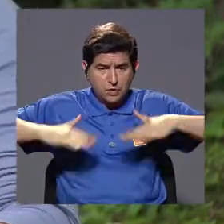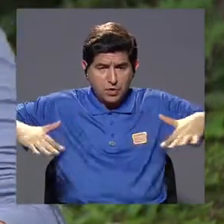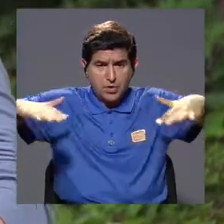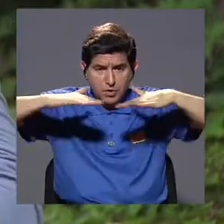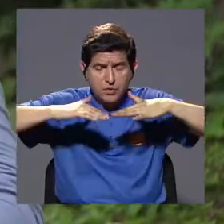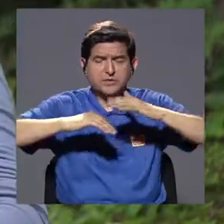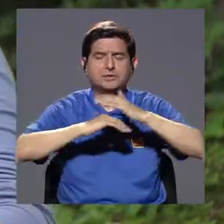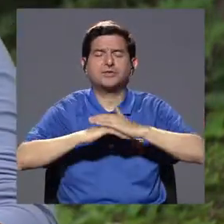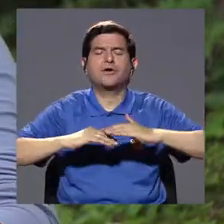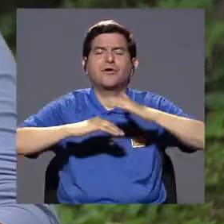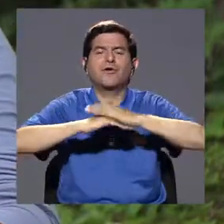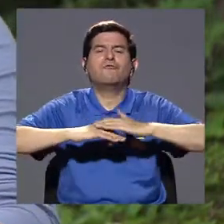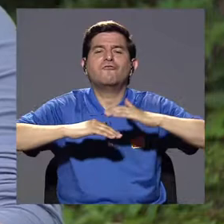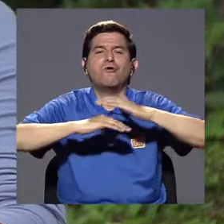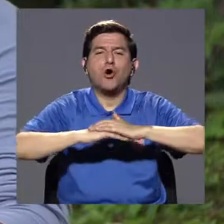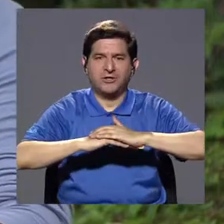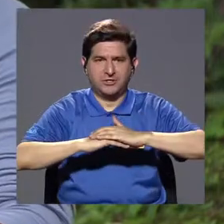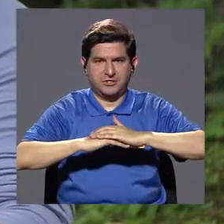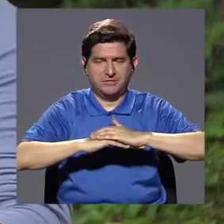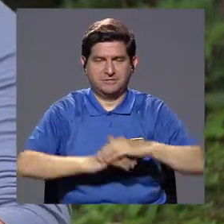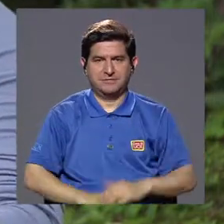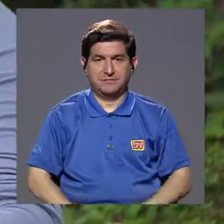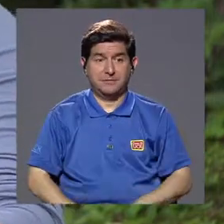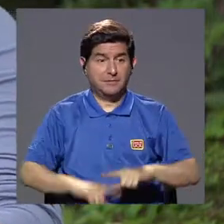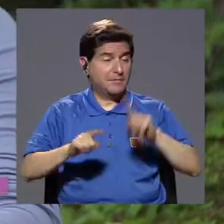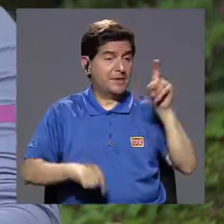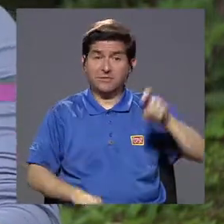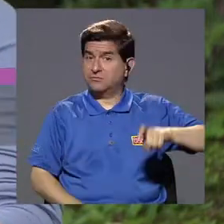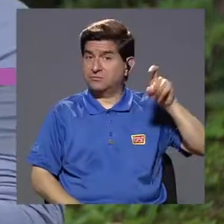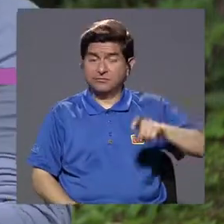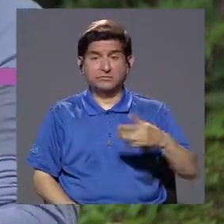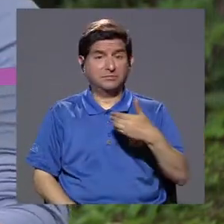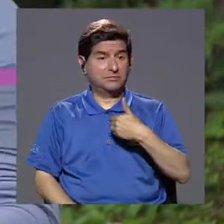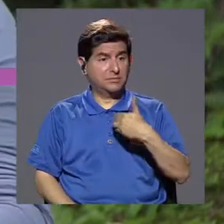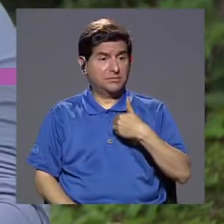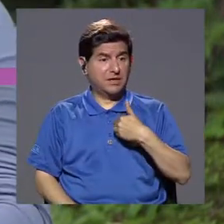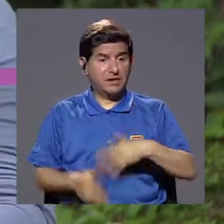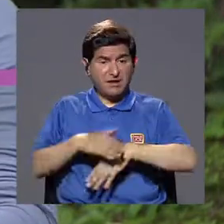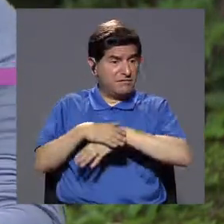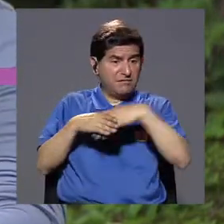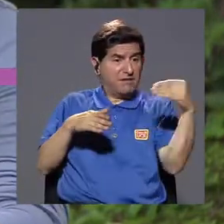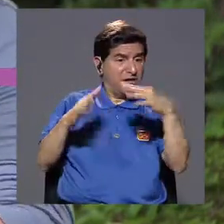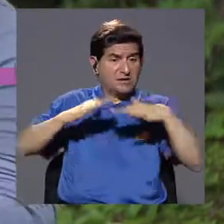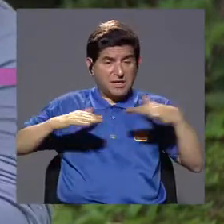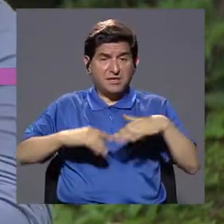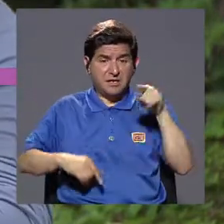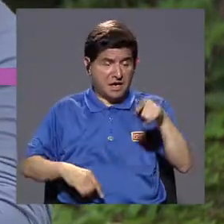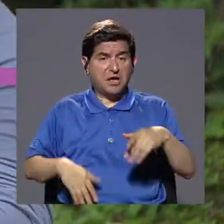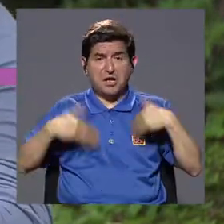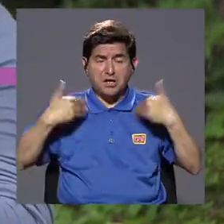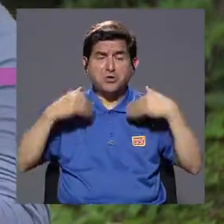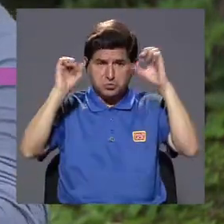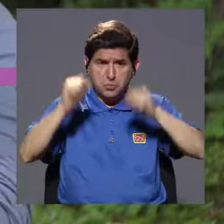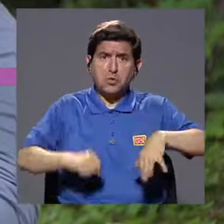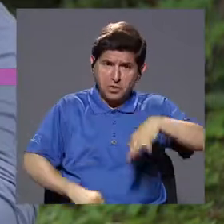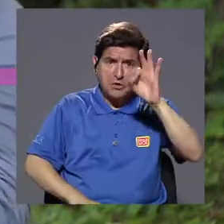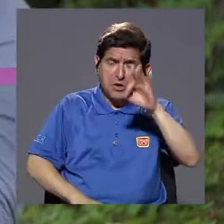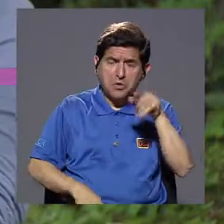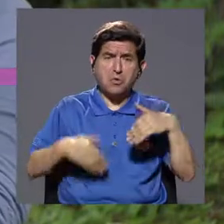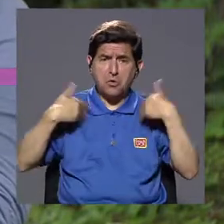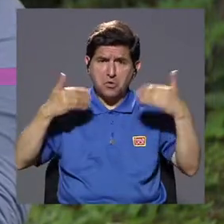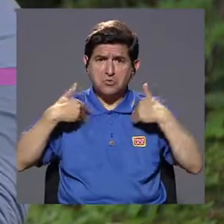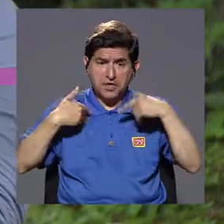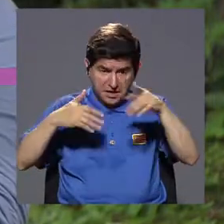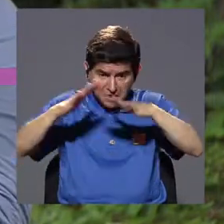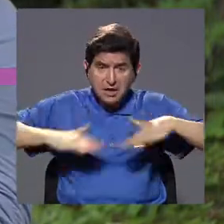confort por decirlo así y que no necesariamente tienen que salirse de ese espacio para ser felices pueden encontrar felicidad